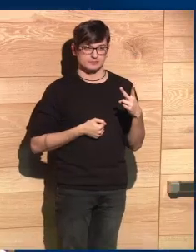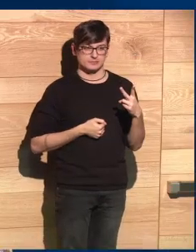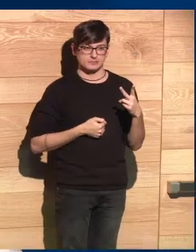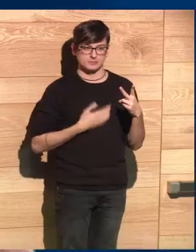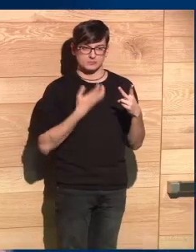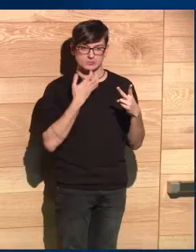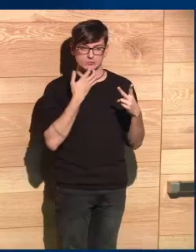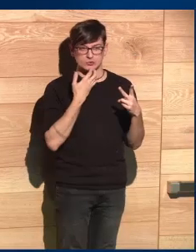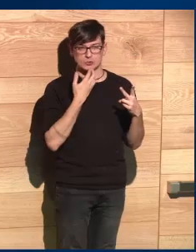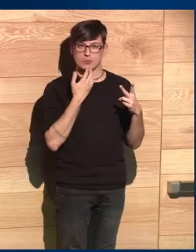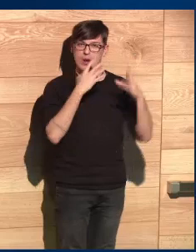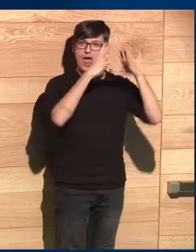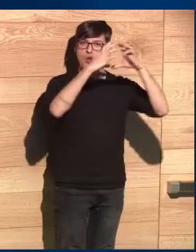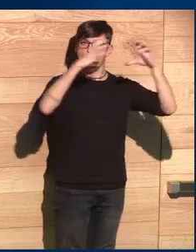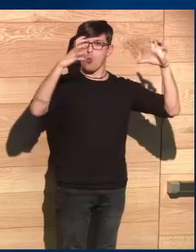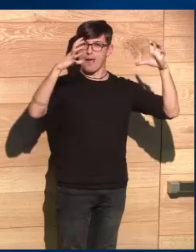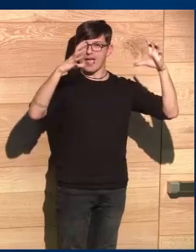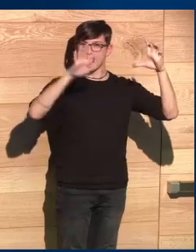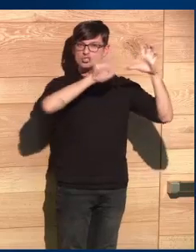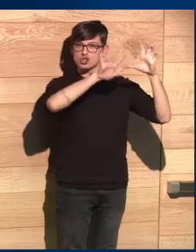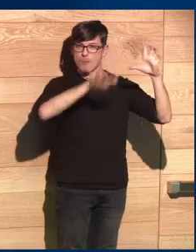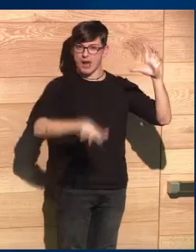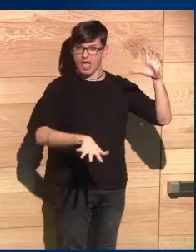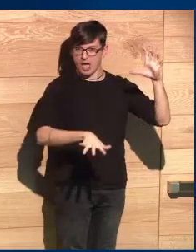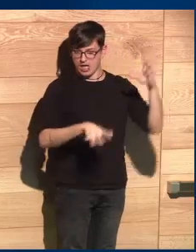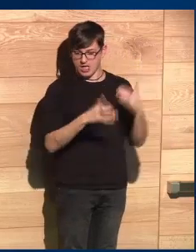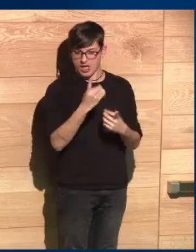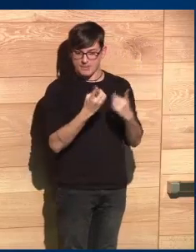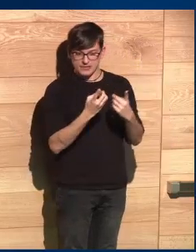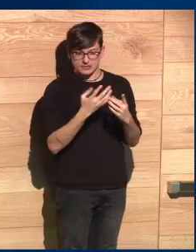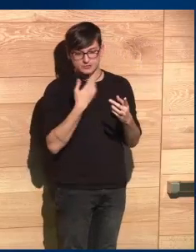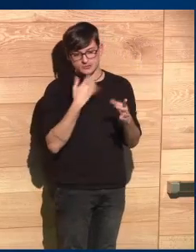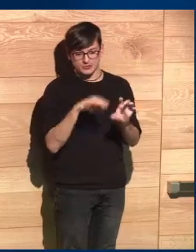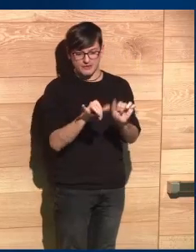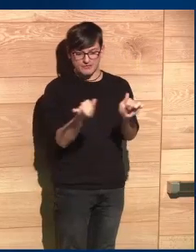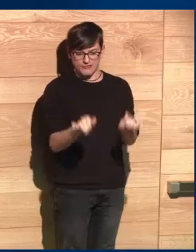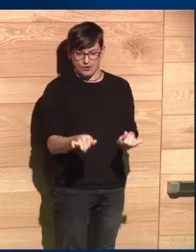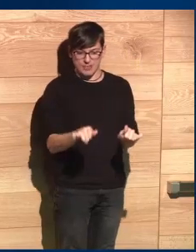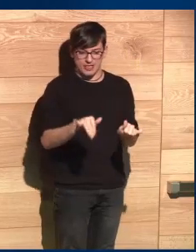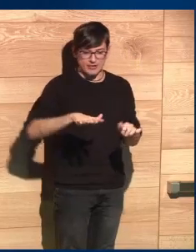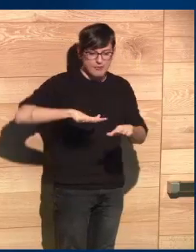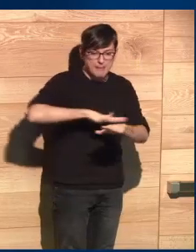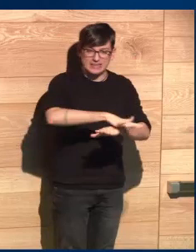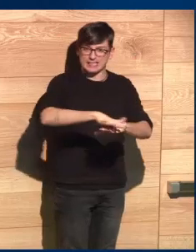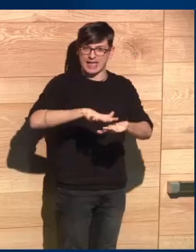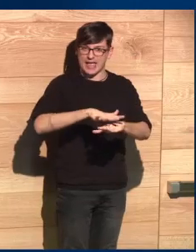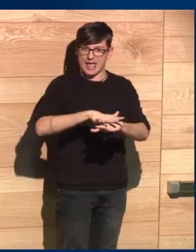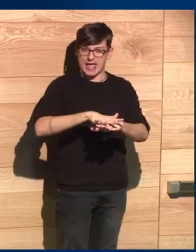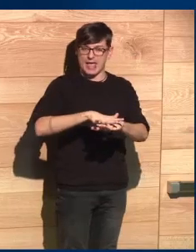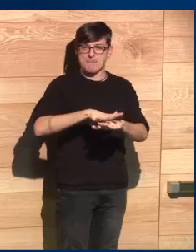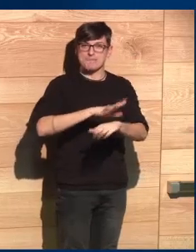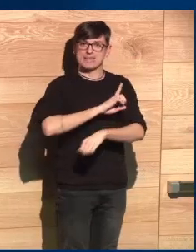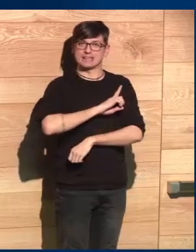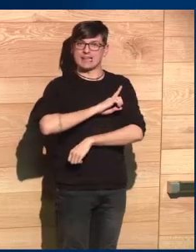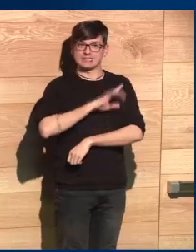como la sombra de la nube, ¿no? como la sombra de la nube a veces tiene la forma de una base militar secreta